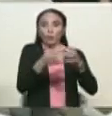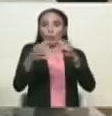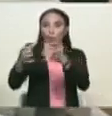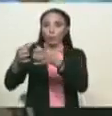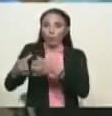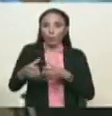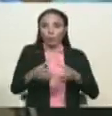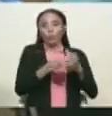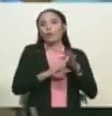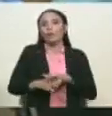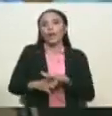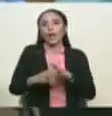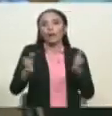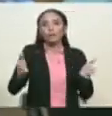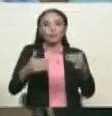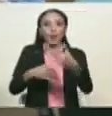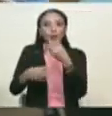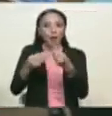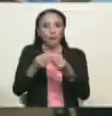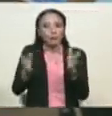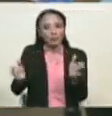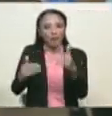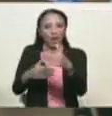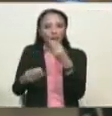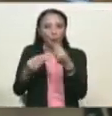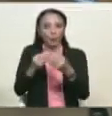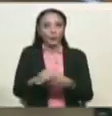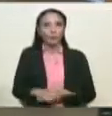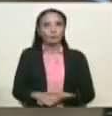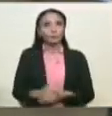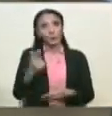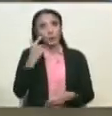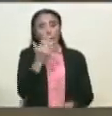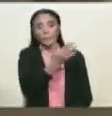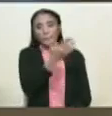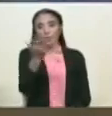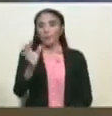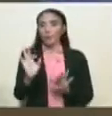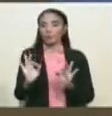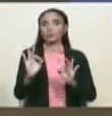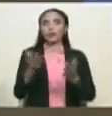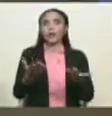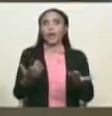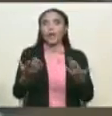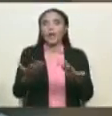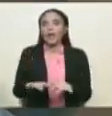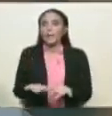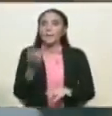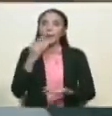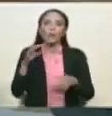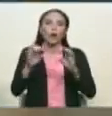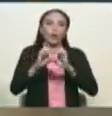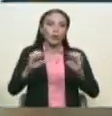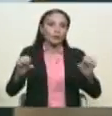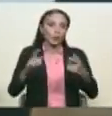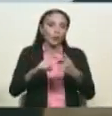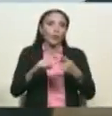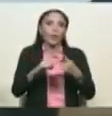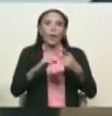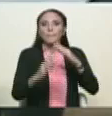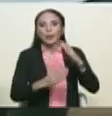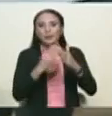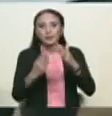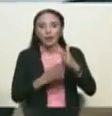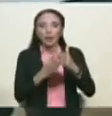con nuestros CLAP. Aquí podemos evidenciar distintas prendas de educación, educación bachillerato,